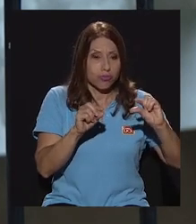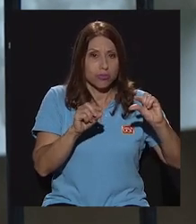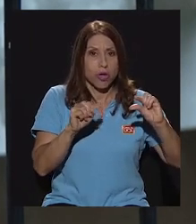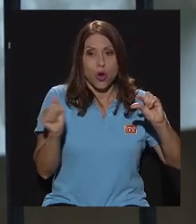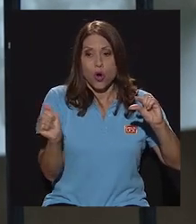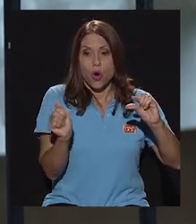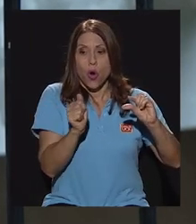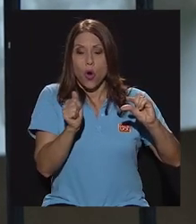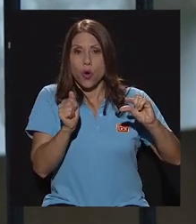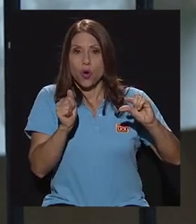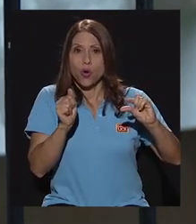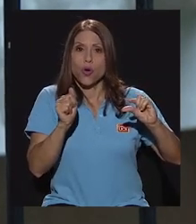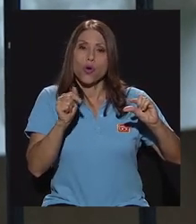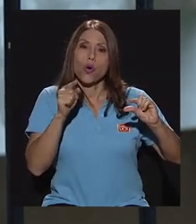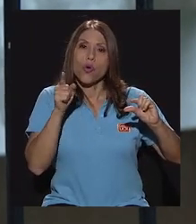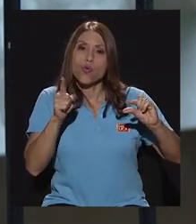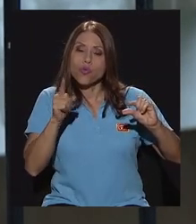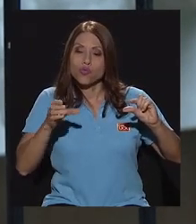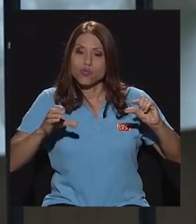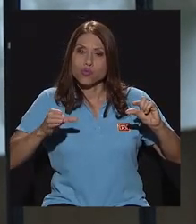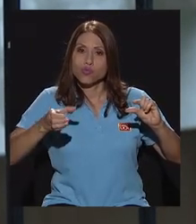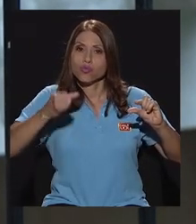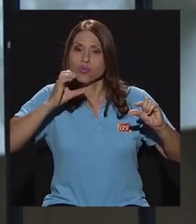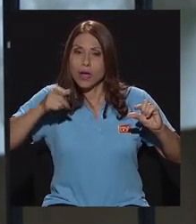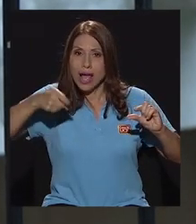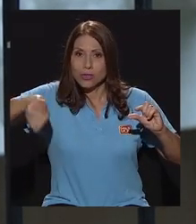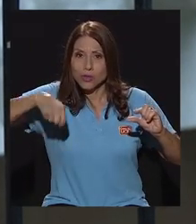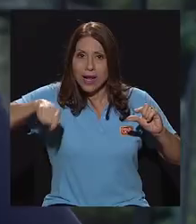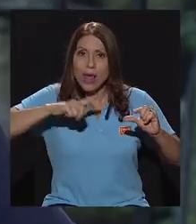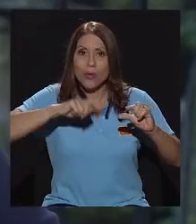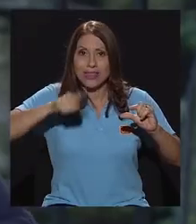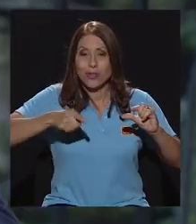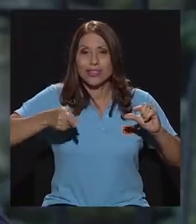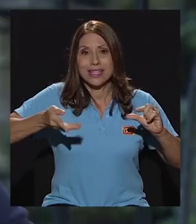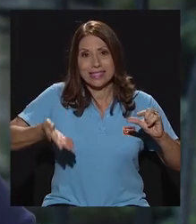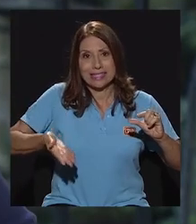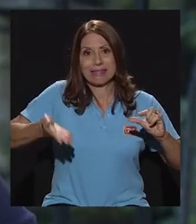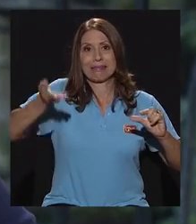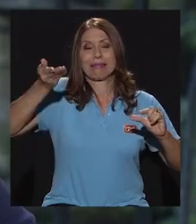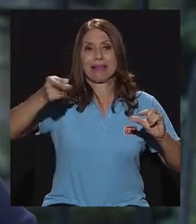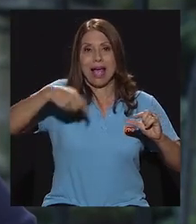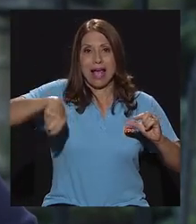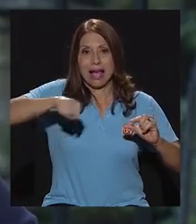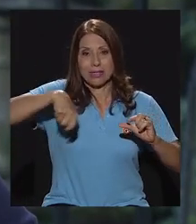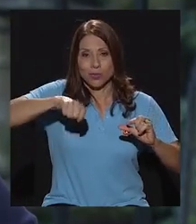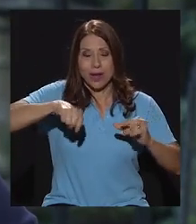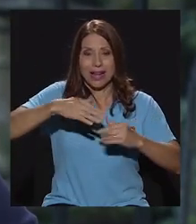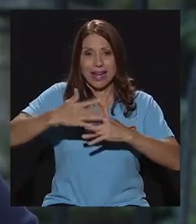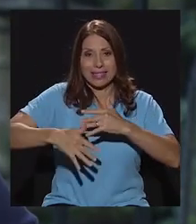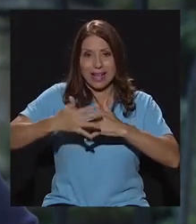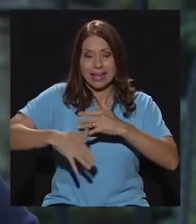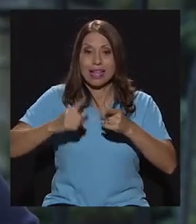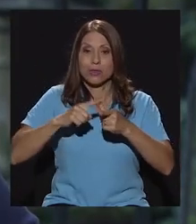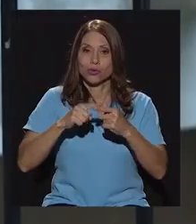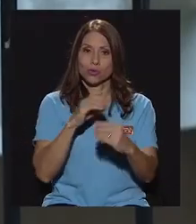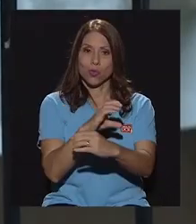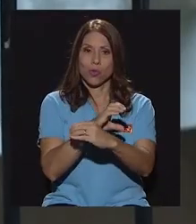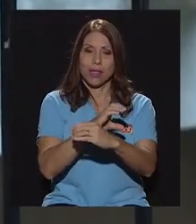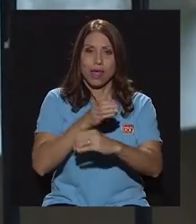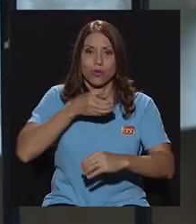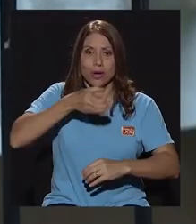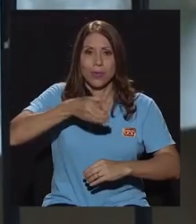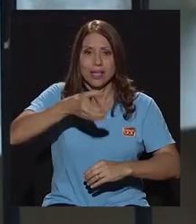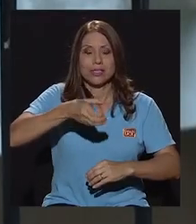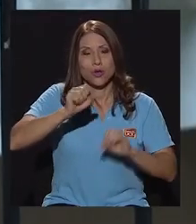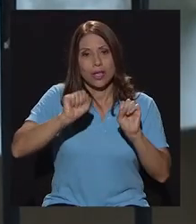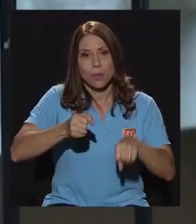frutas azucarado, el azúcar se va a elevar enormemente. Entonces hay que manejarlo como con mucho cuidado la recomendación de